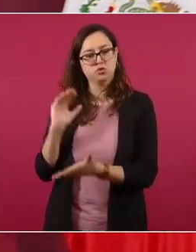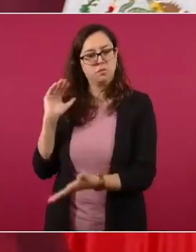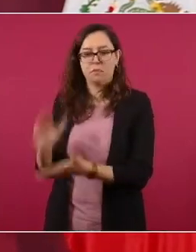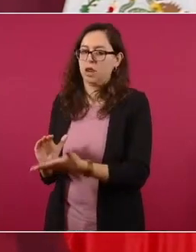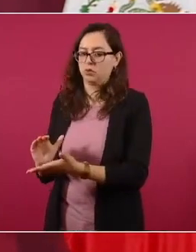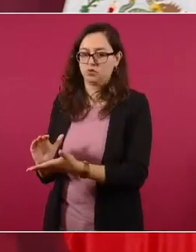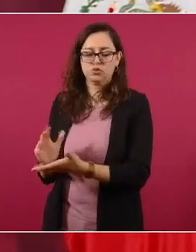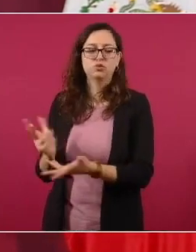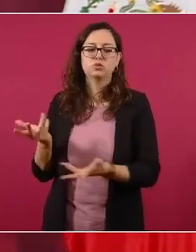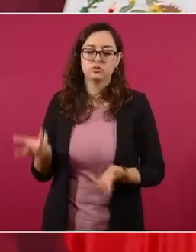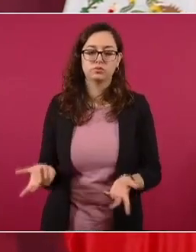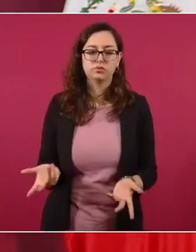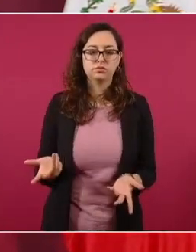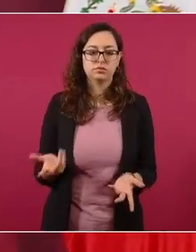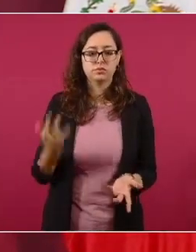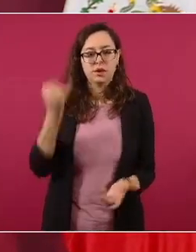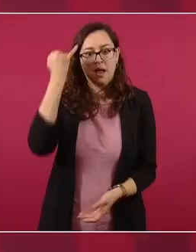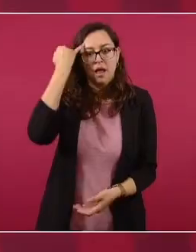Imagínense